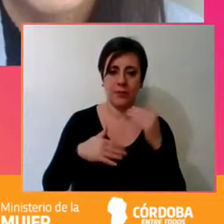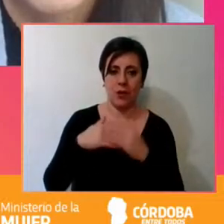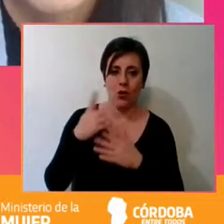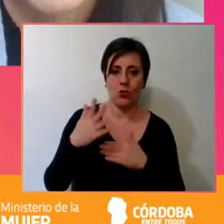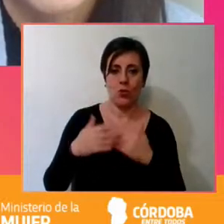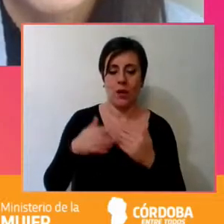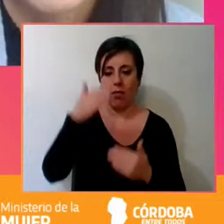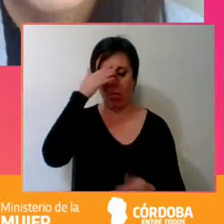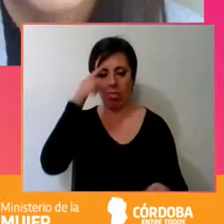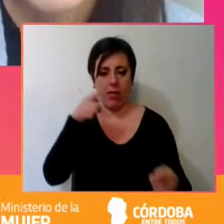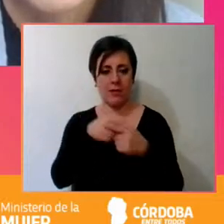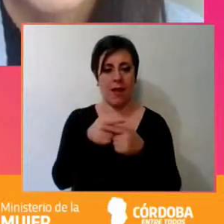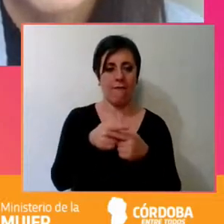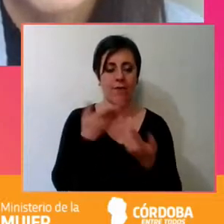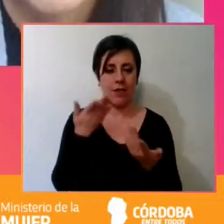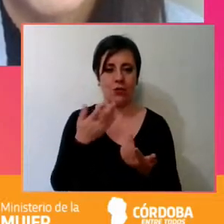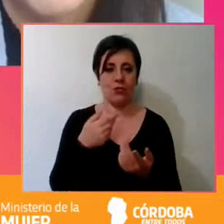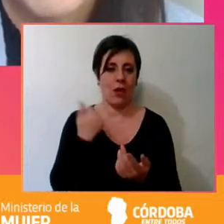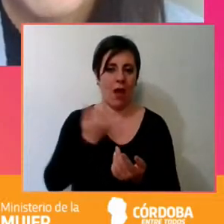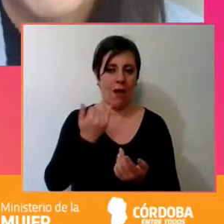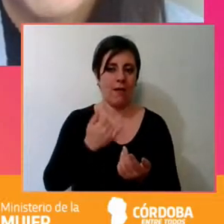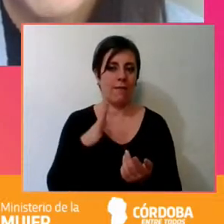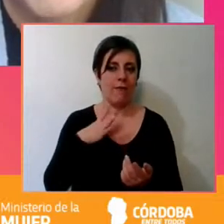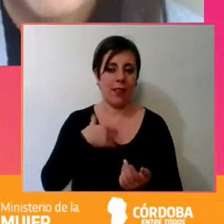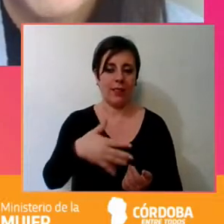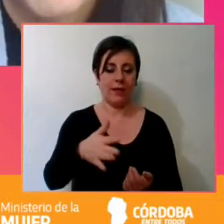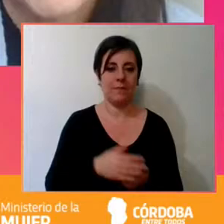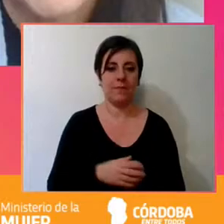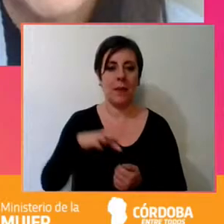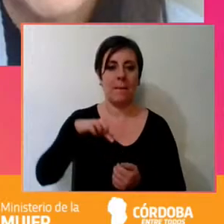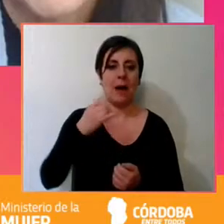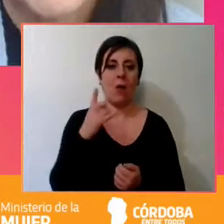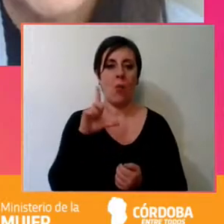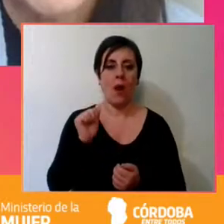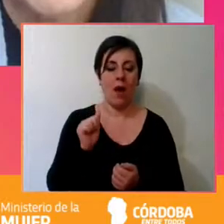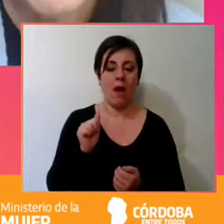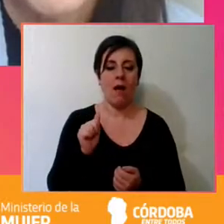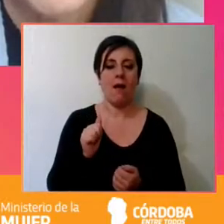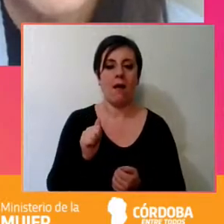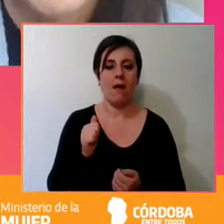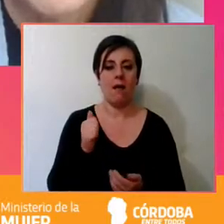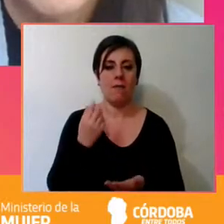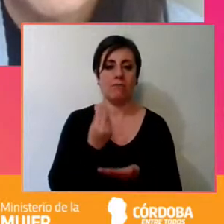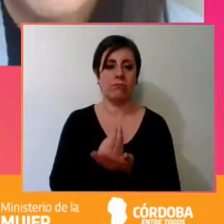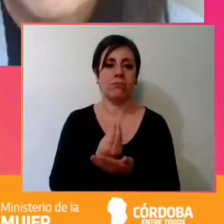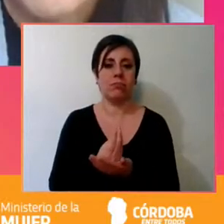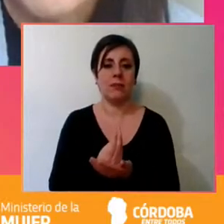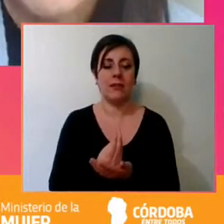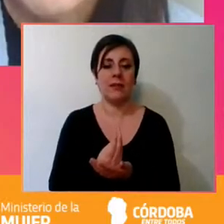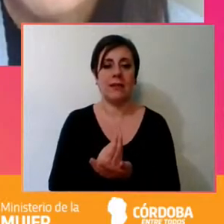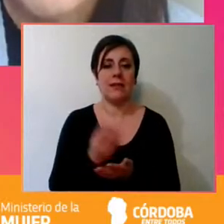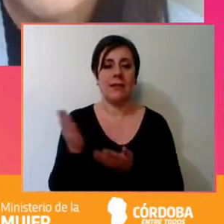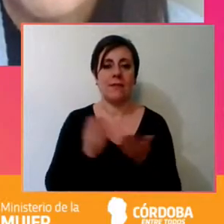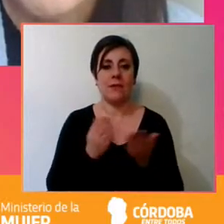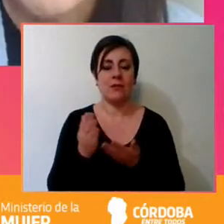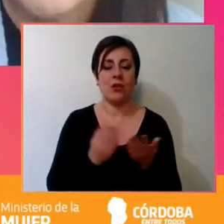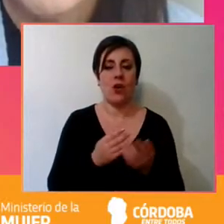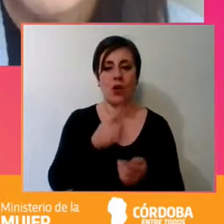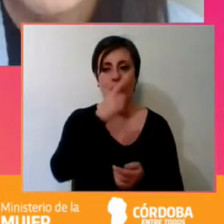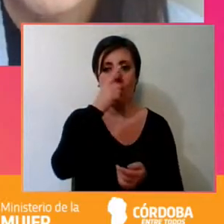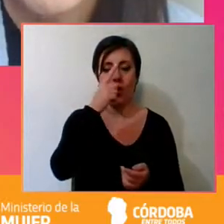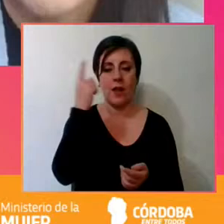desafíos que tiene por delante. Paula ha estado al frente del Servicio Nacional de la Mujer en Chile, ella